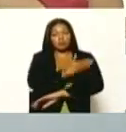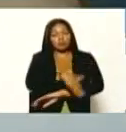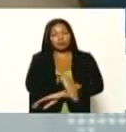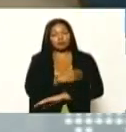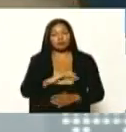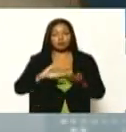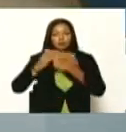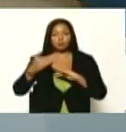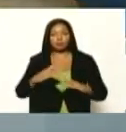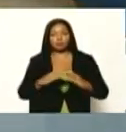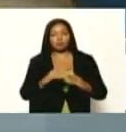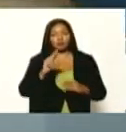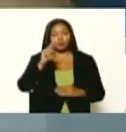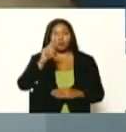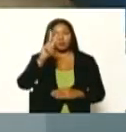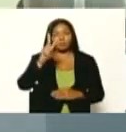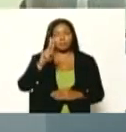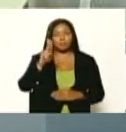comunidades, de las VC,